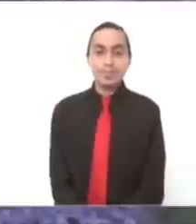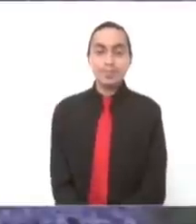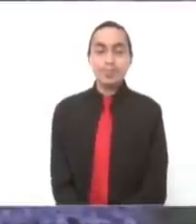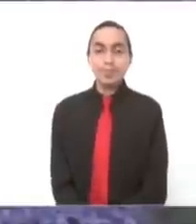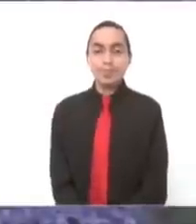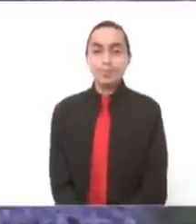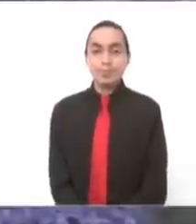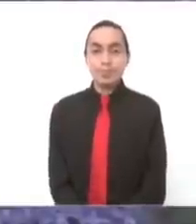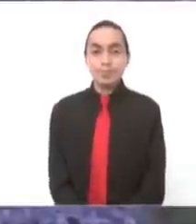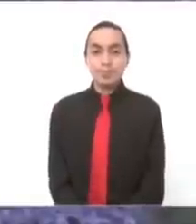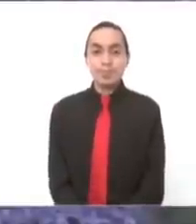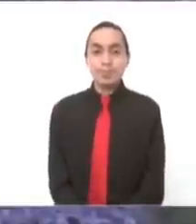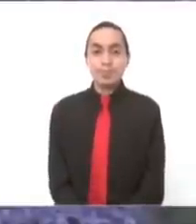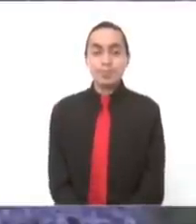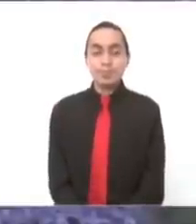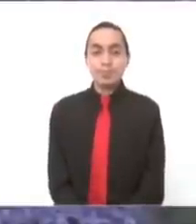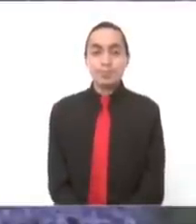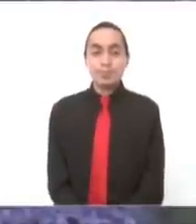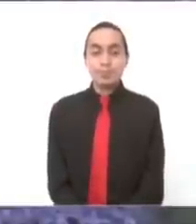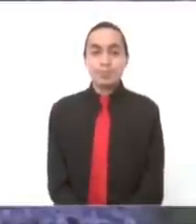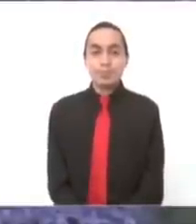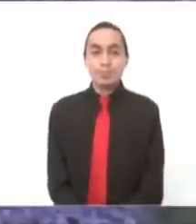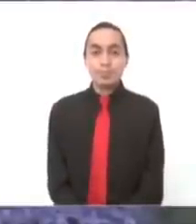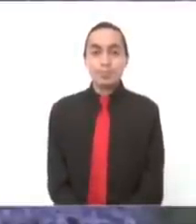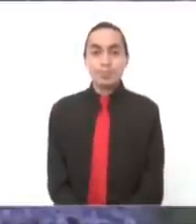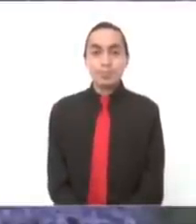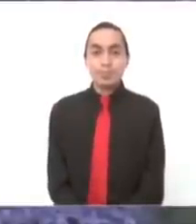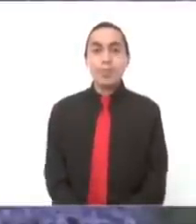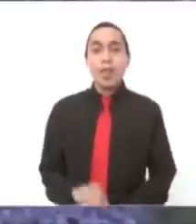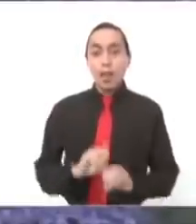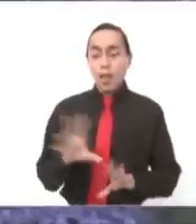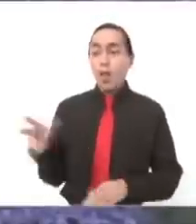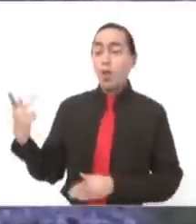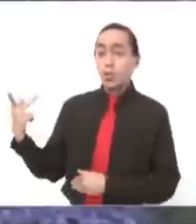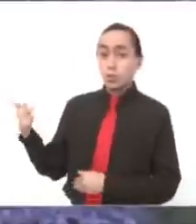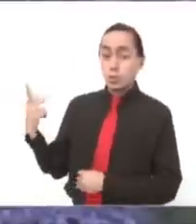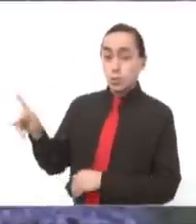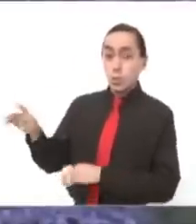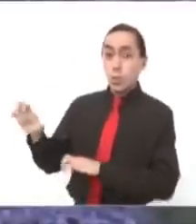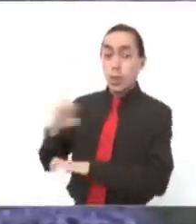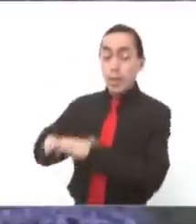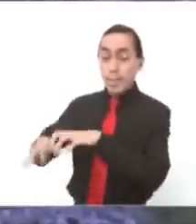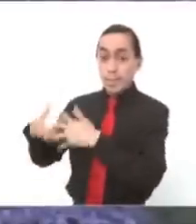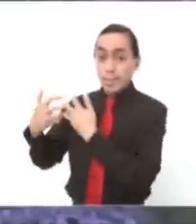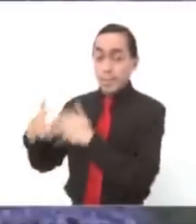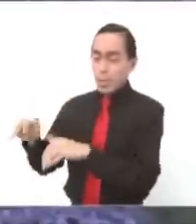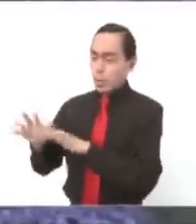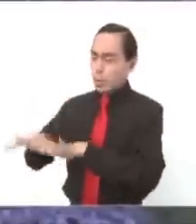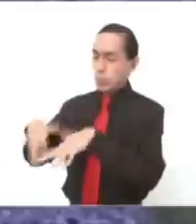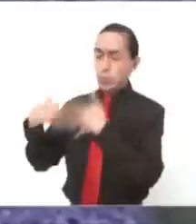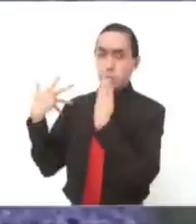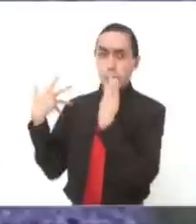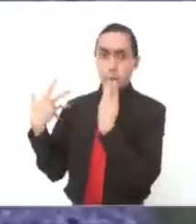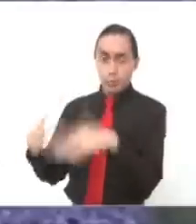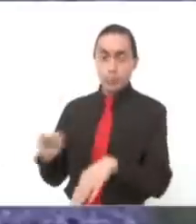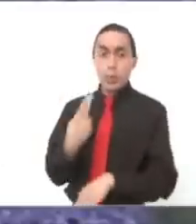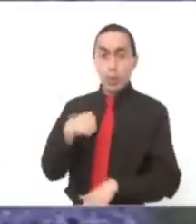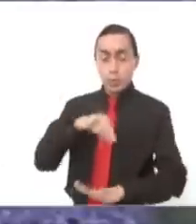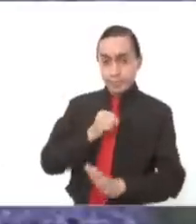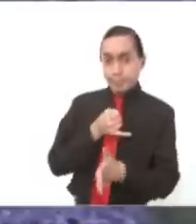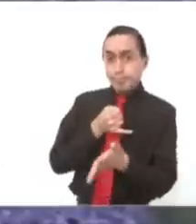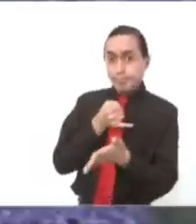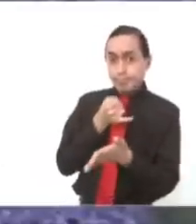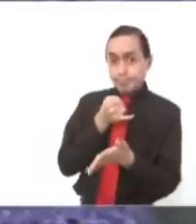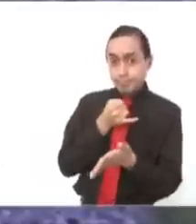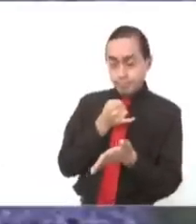claro que con el prestigio que tiene su empresa, pues nosotros hemos decidido